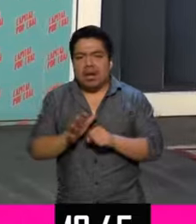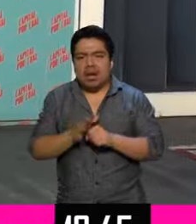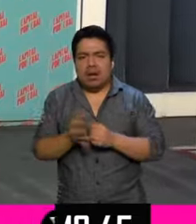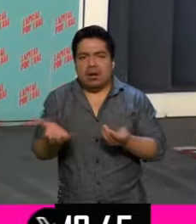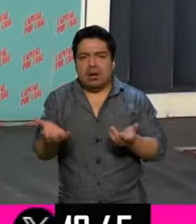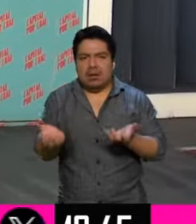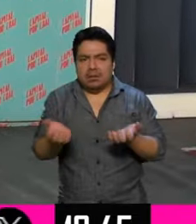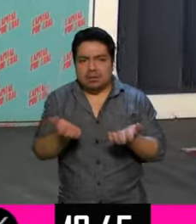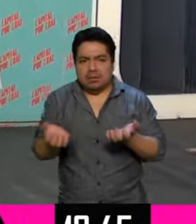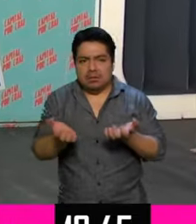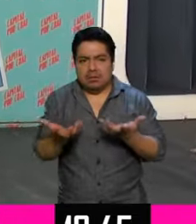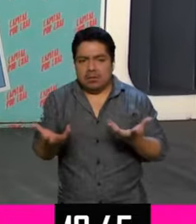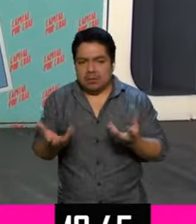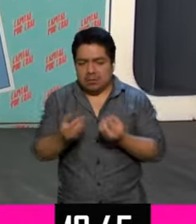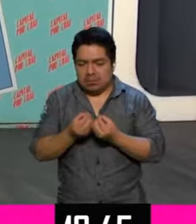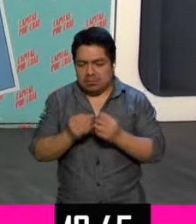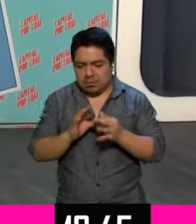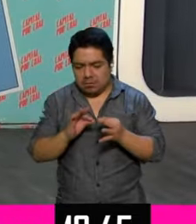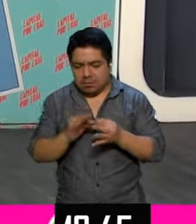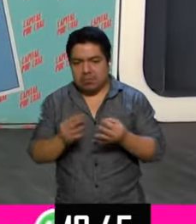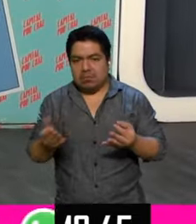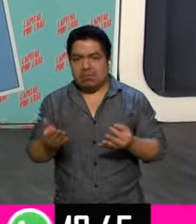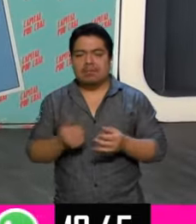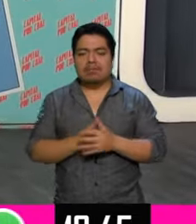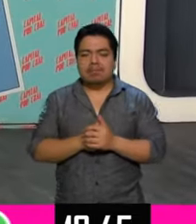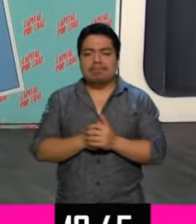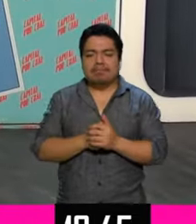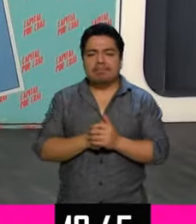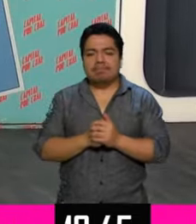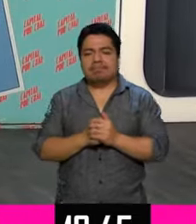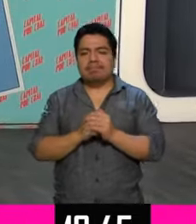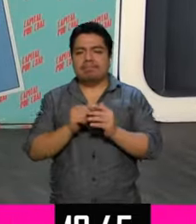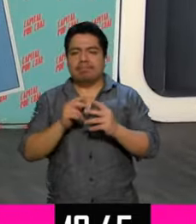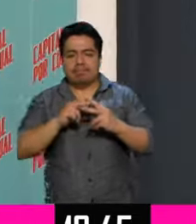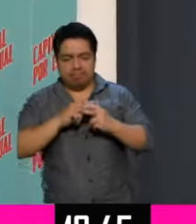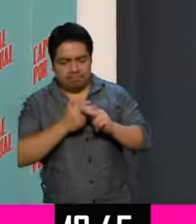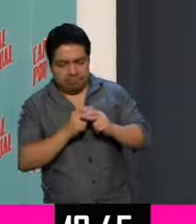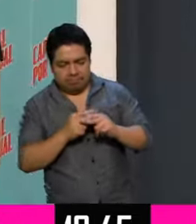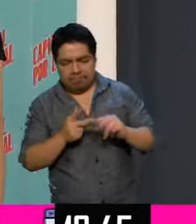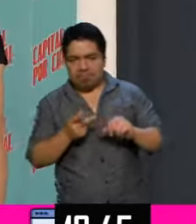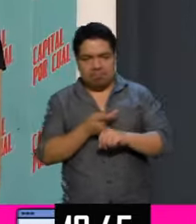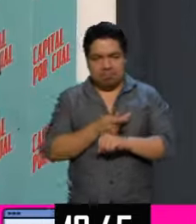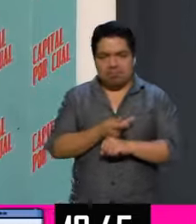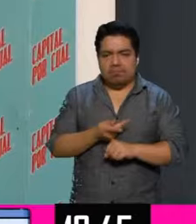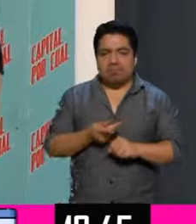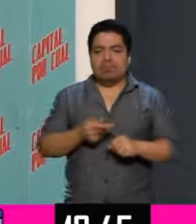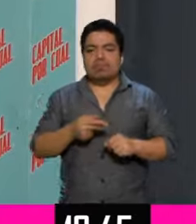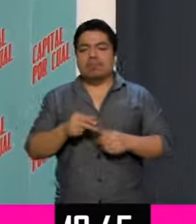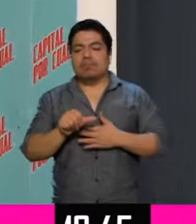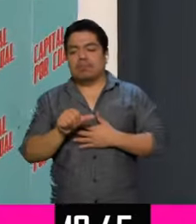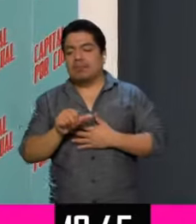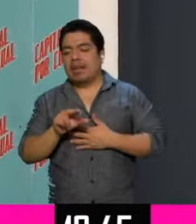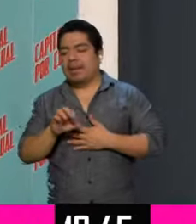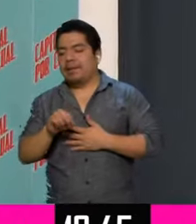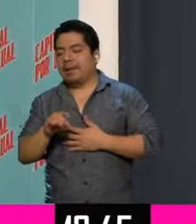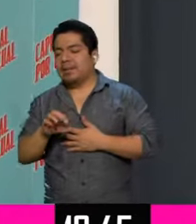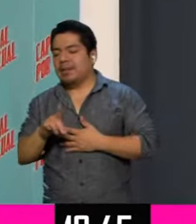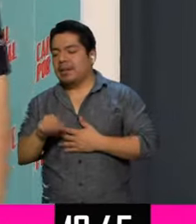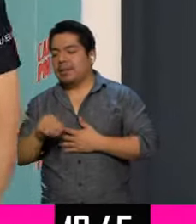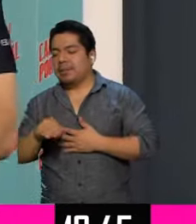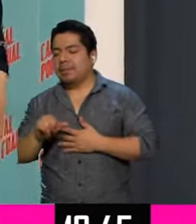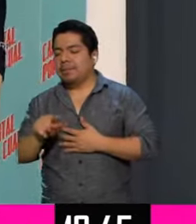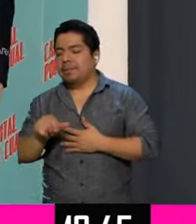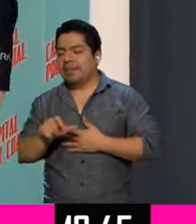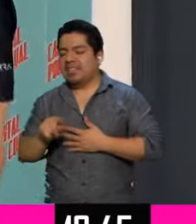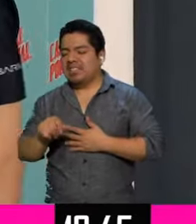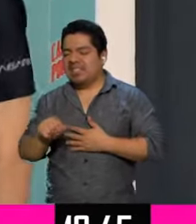vaya relacionando con este tipo de arte marcial? A ver, ¿qué es esto? Se llaman artes marciales mixtas. ¿Por